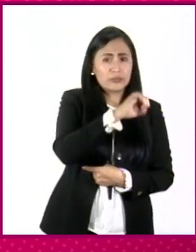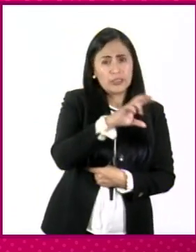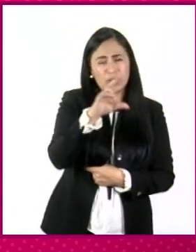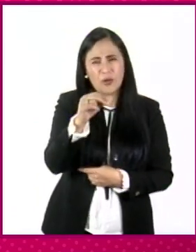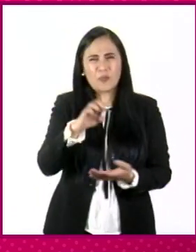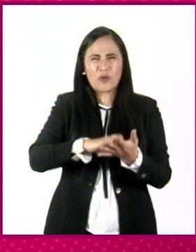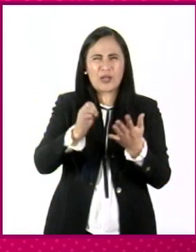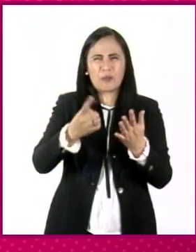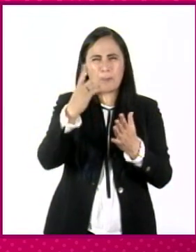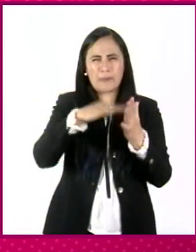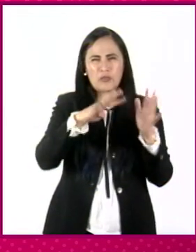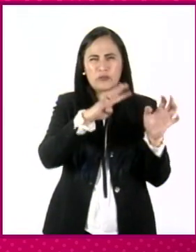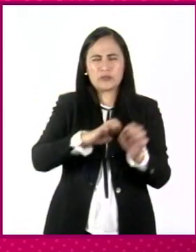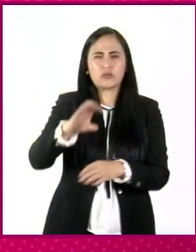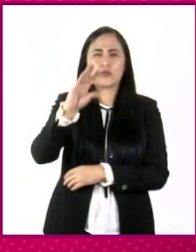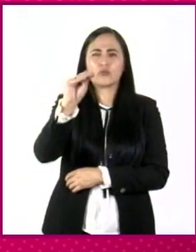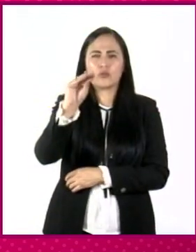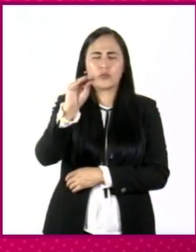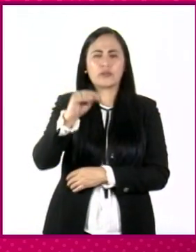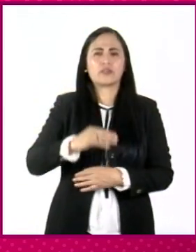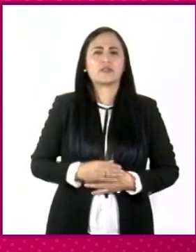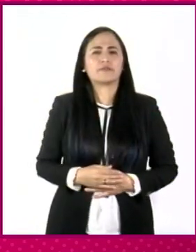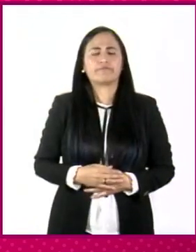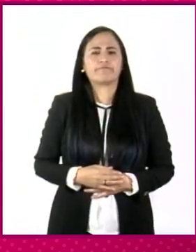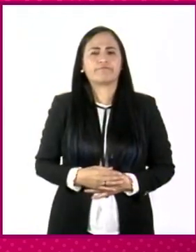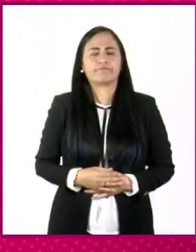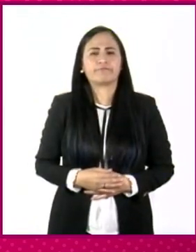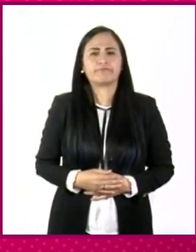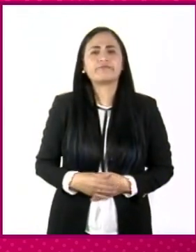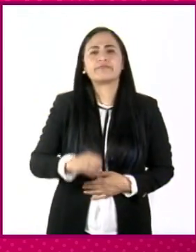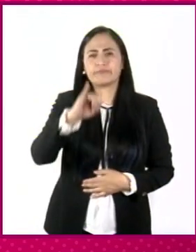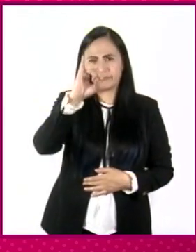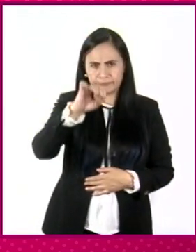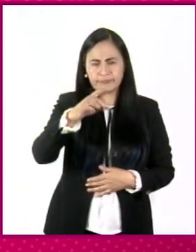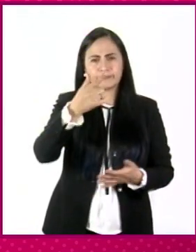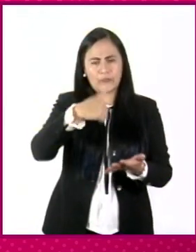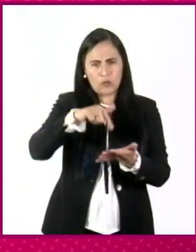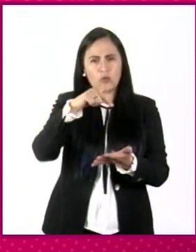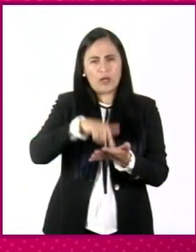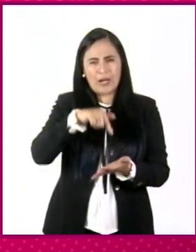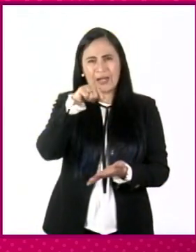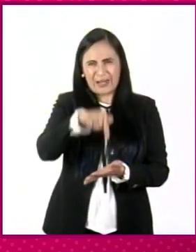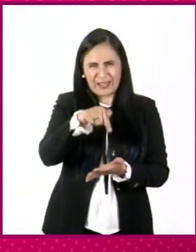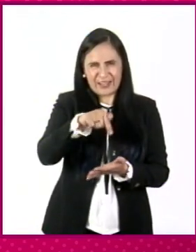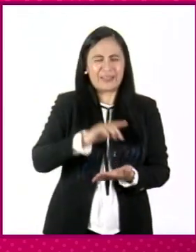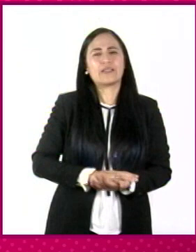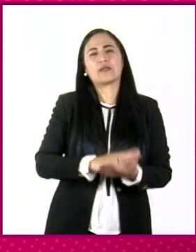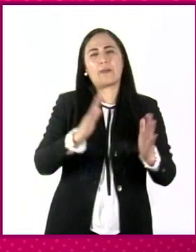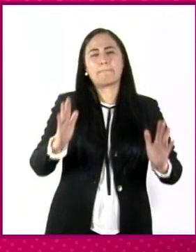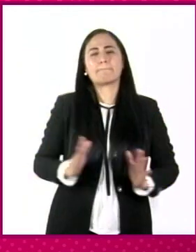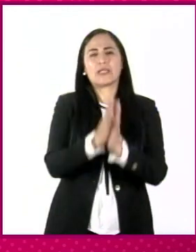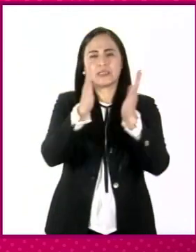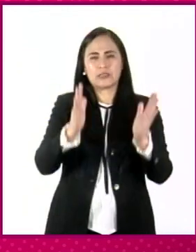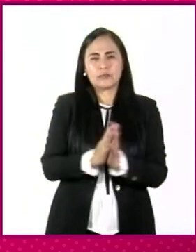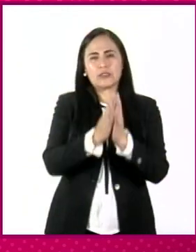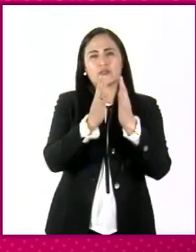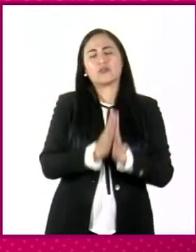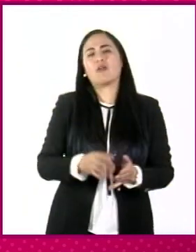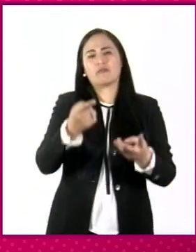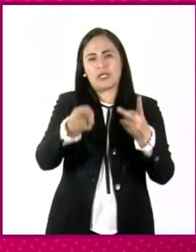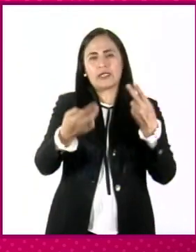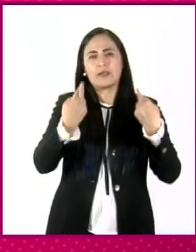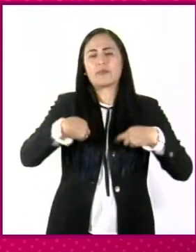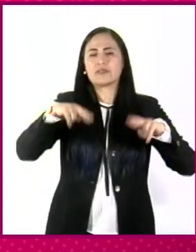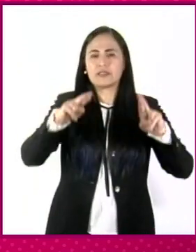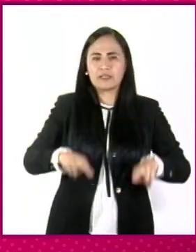de los 90 hay un espacio relevante que es este espacio de la democracia representativa a través de las elecciones, de las urnas, de